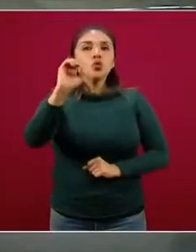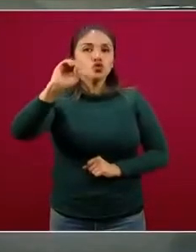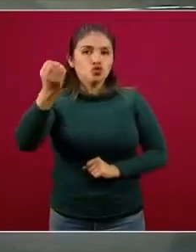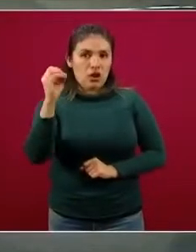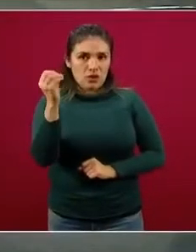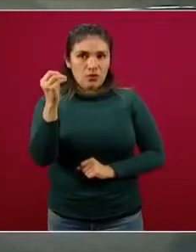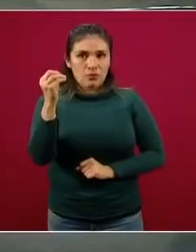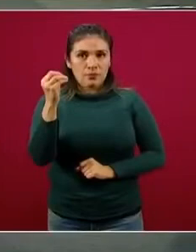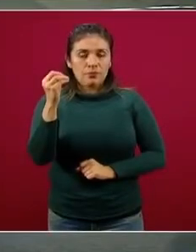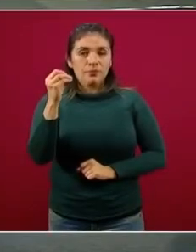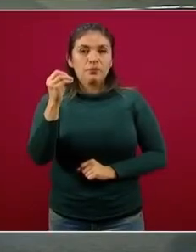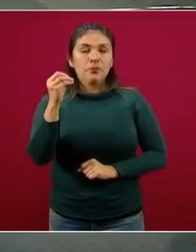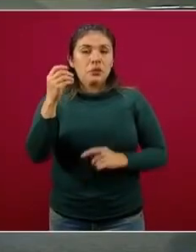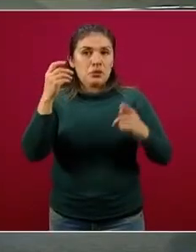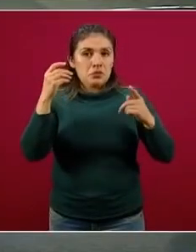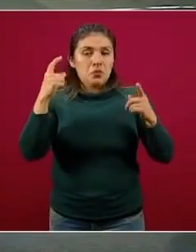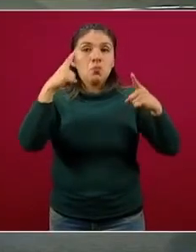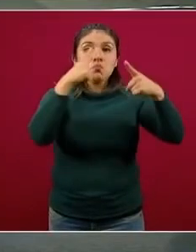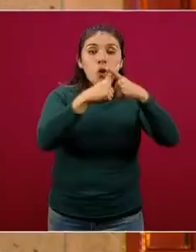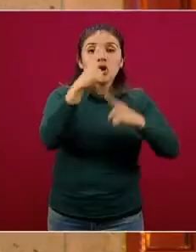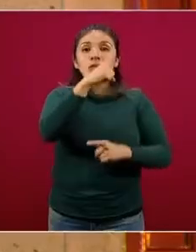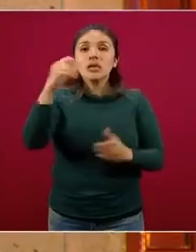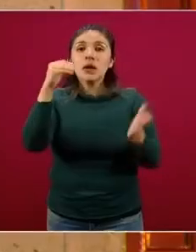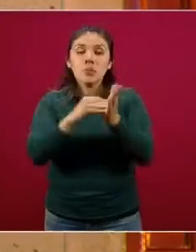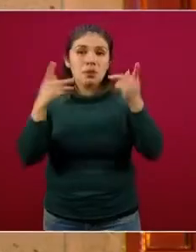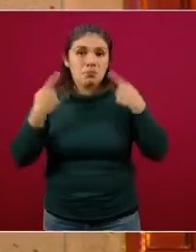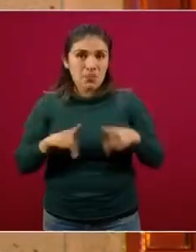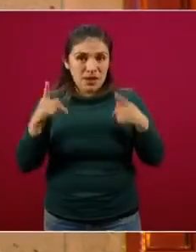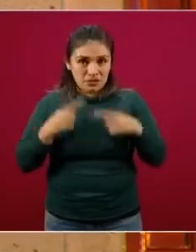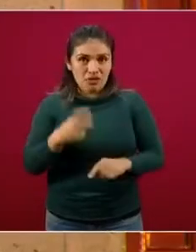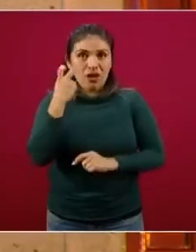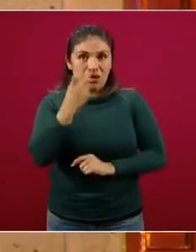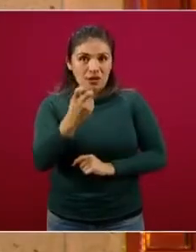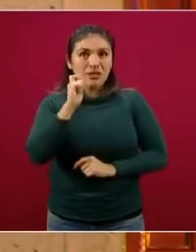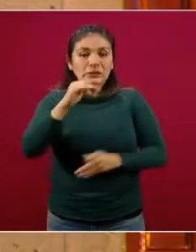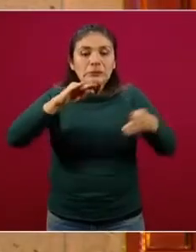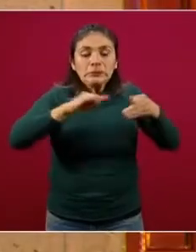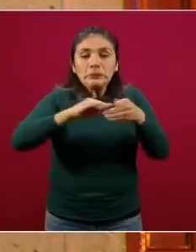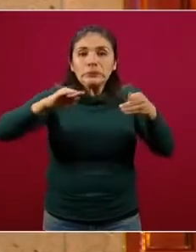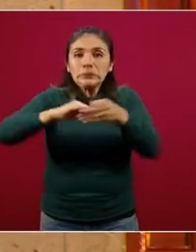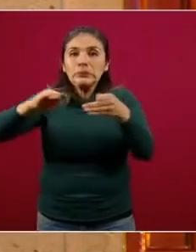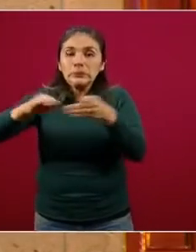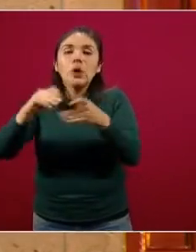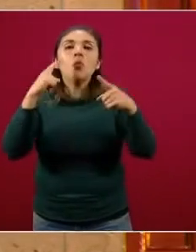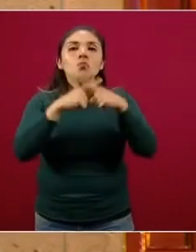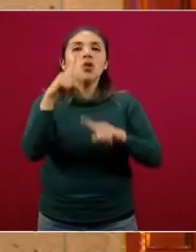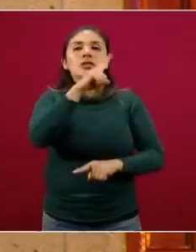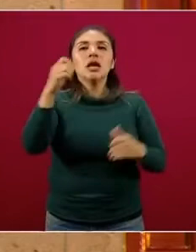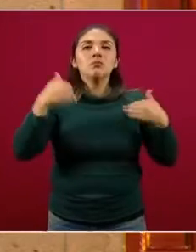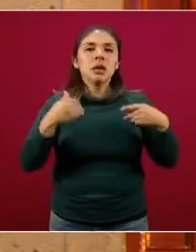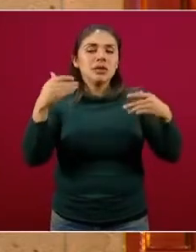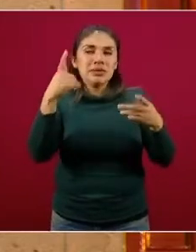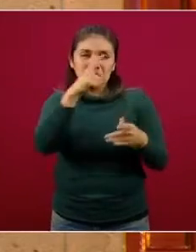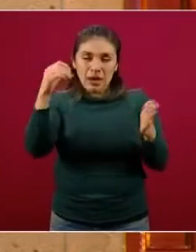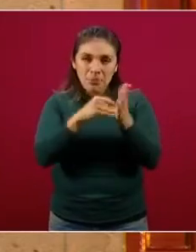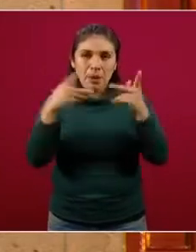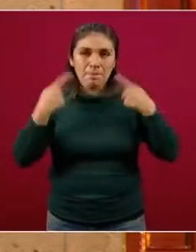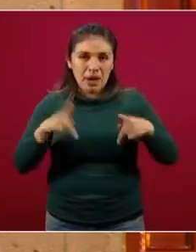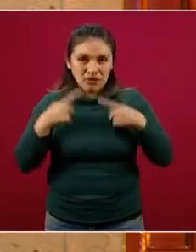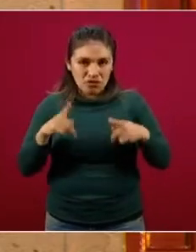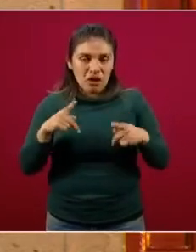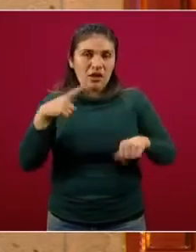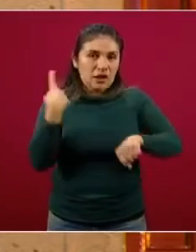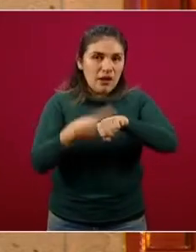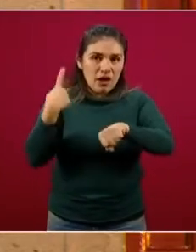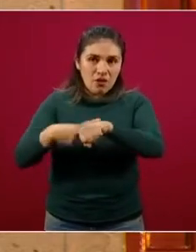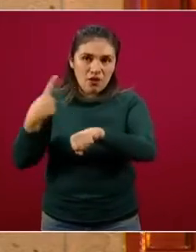6.10 casos por 100.000 habitantes, esta es la incidencia por 100.000 habitantes de estos 7.802